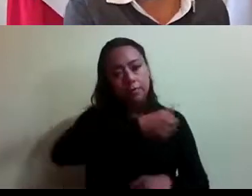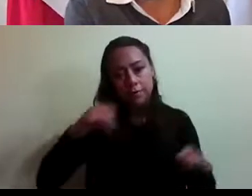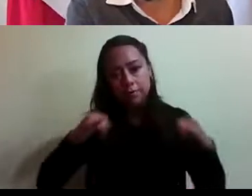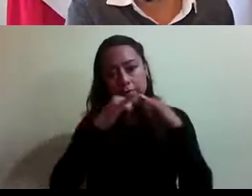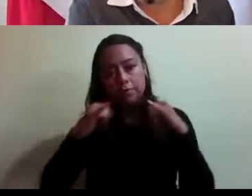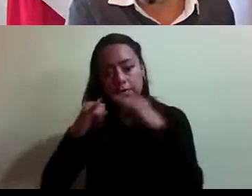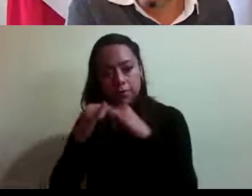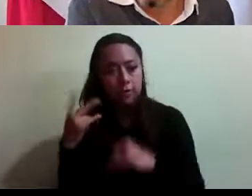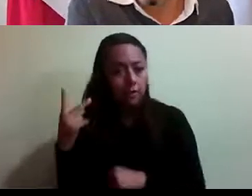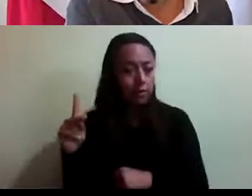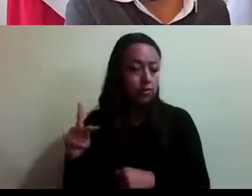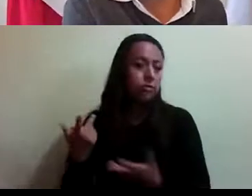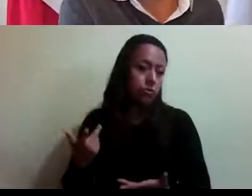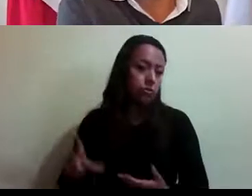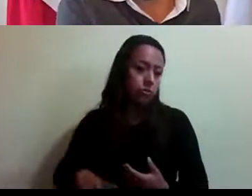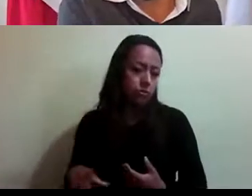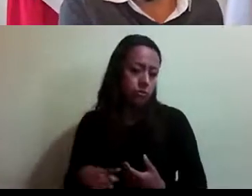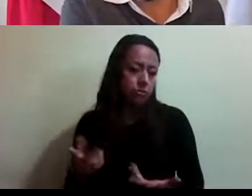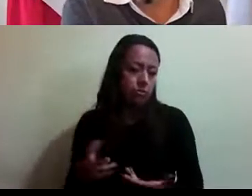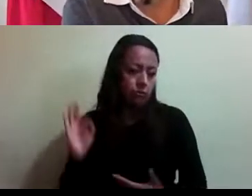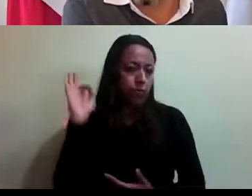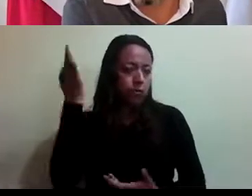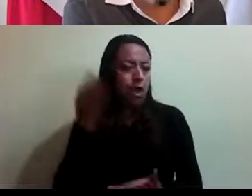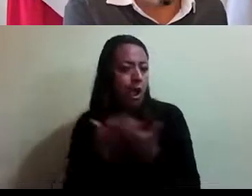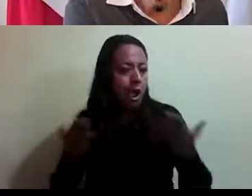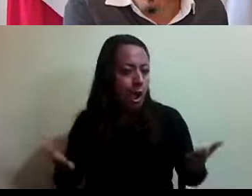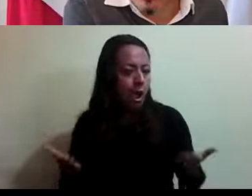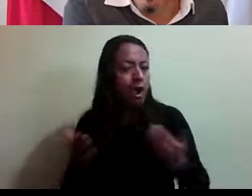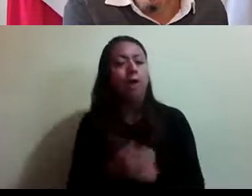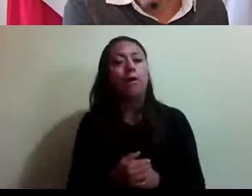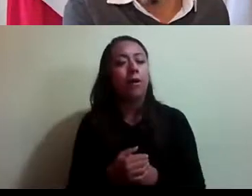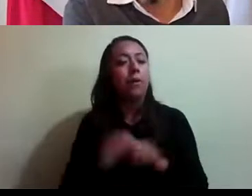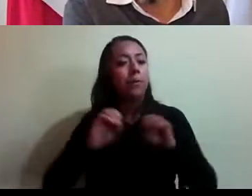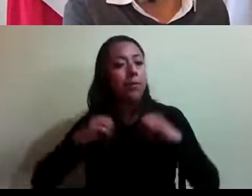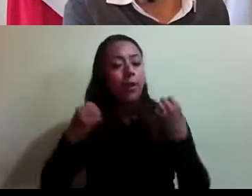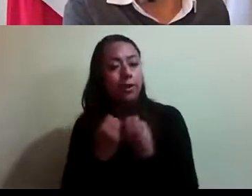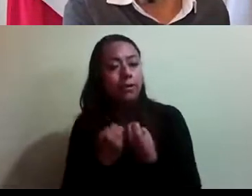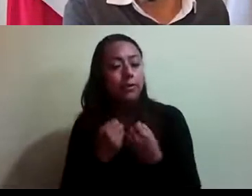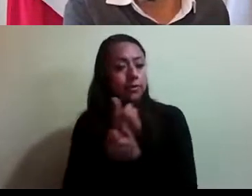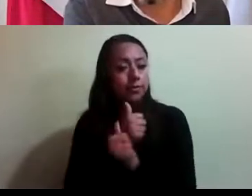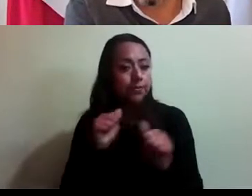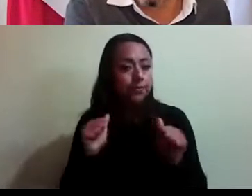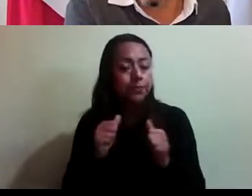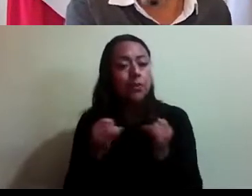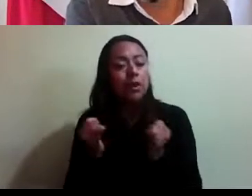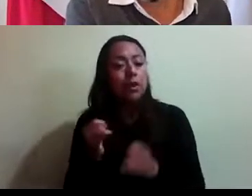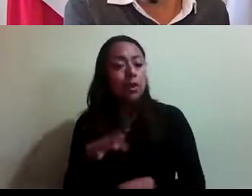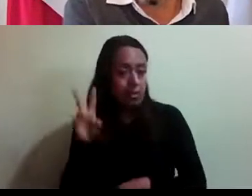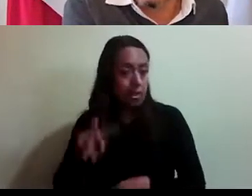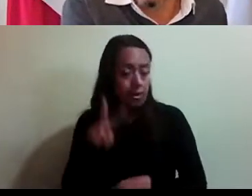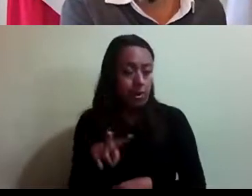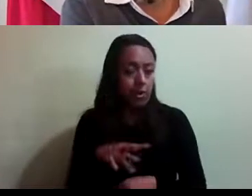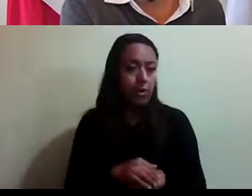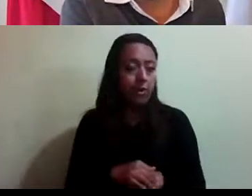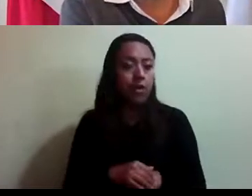parte del Ejecutivo. Para el caso de los órganos autónomos, no fue así. Para el caso de los órganos autónomos, la